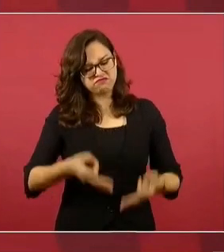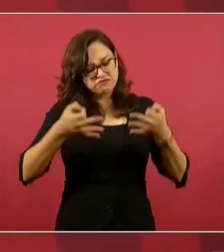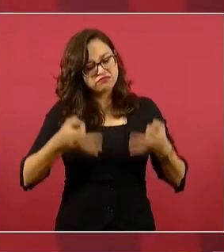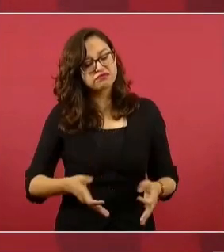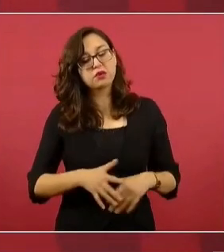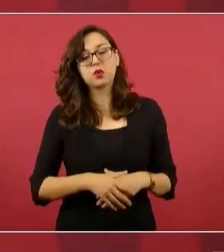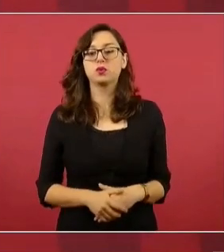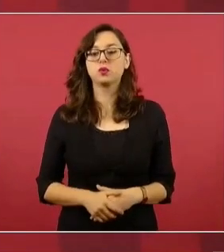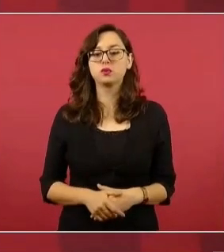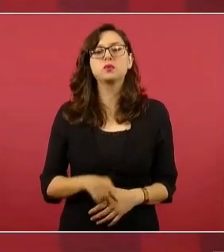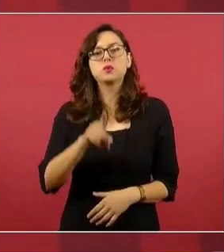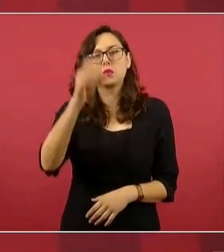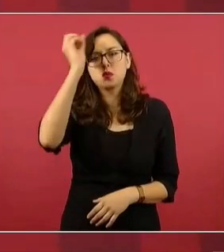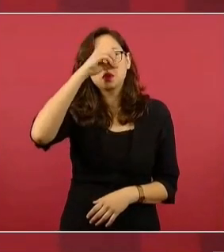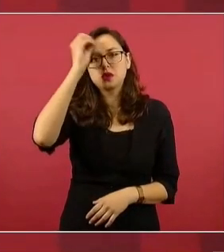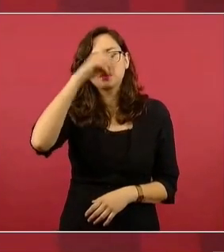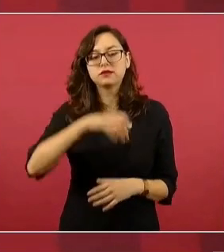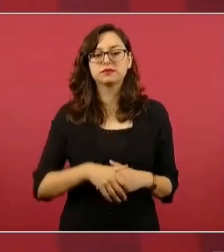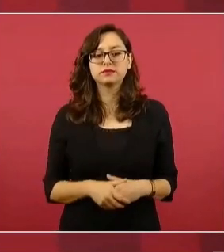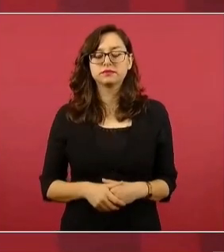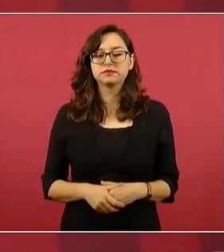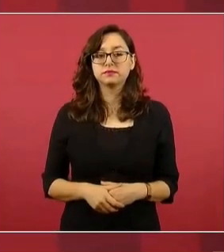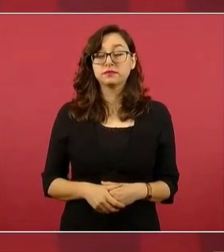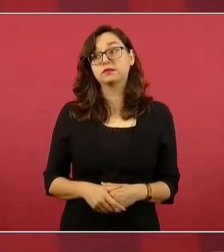los dos sus comentarios.